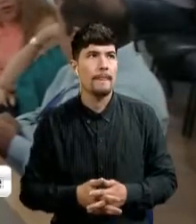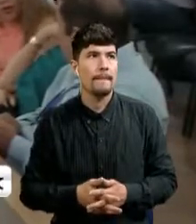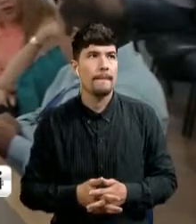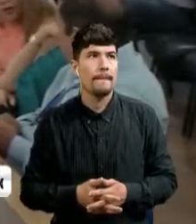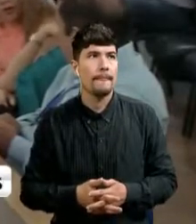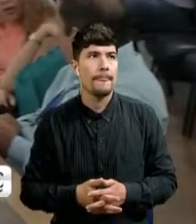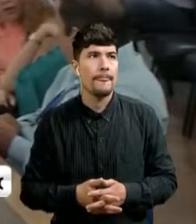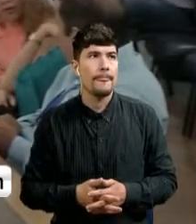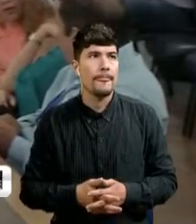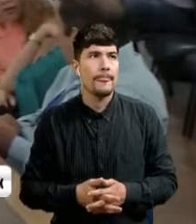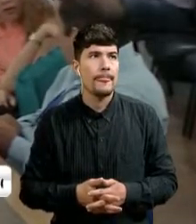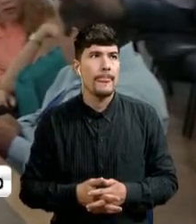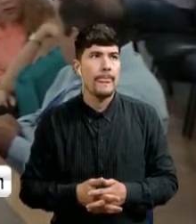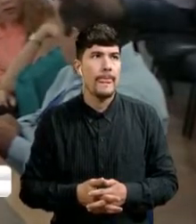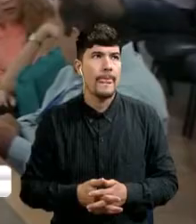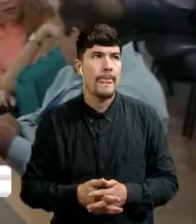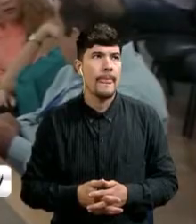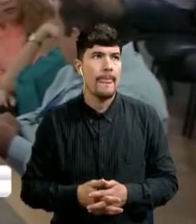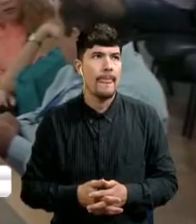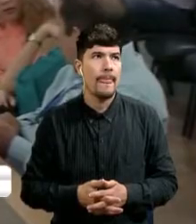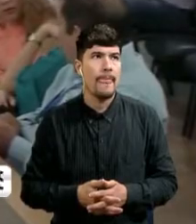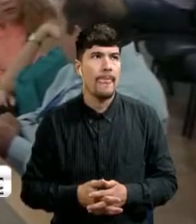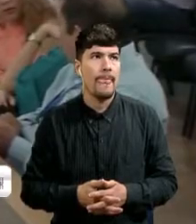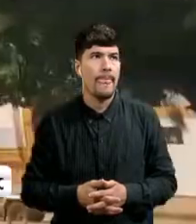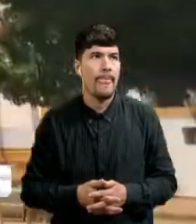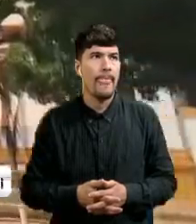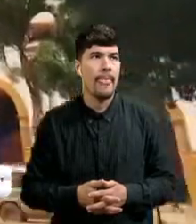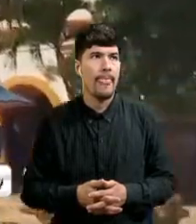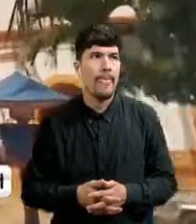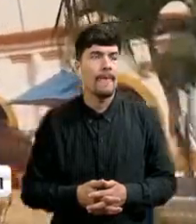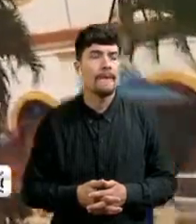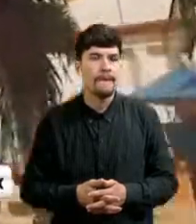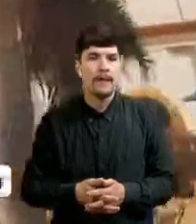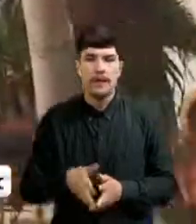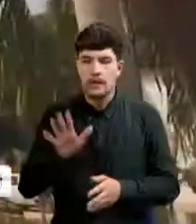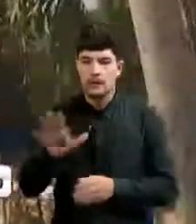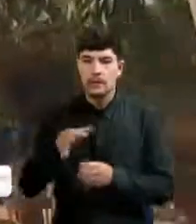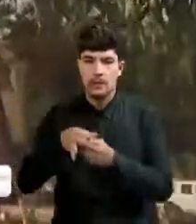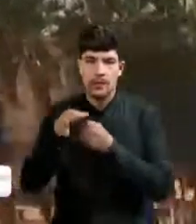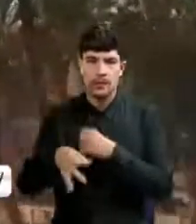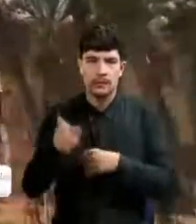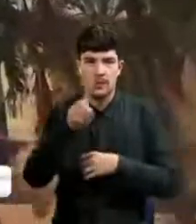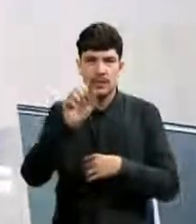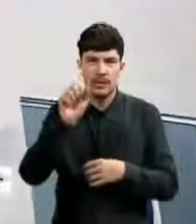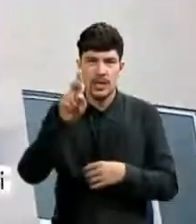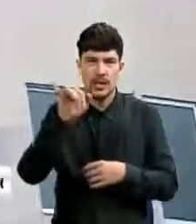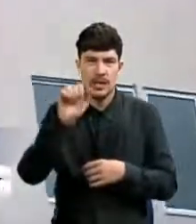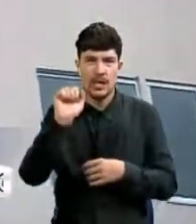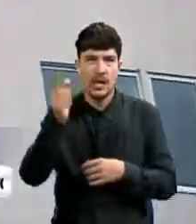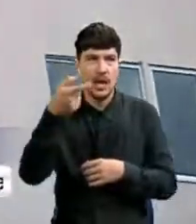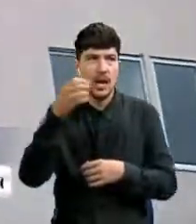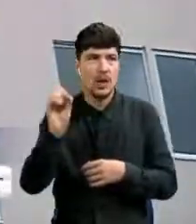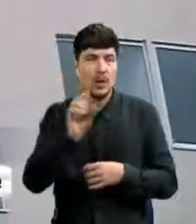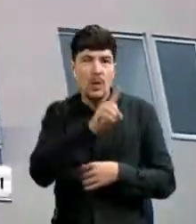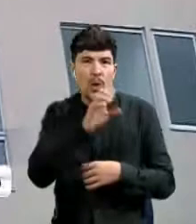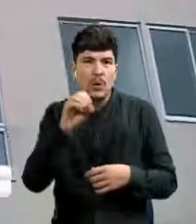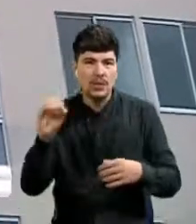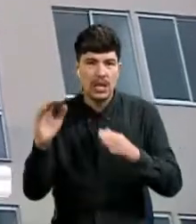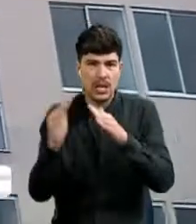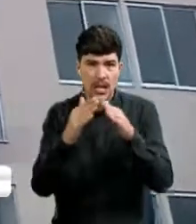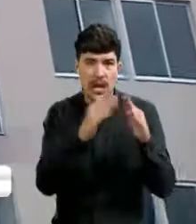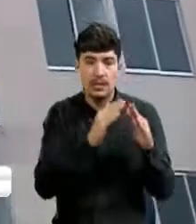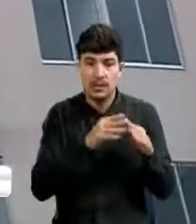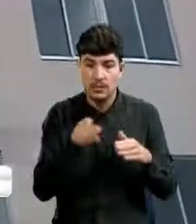vez se tuvieron en cuenta listados antiguos. En el municipio de Santiago, con 100 apartamentos, los muertos son